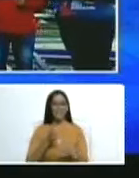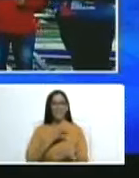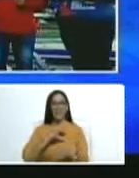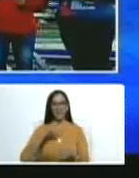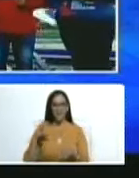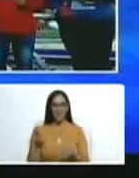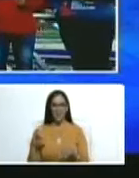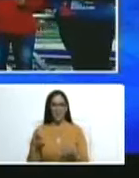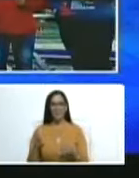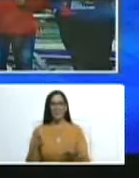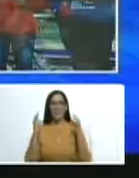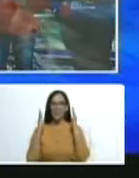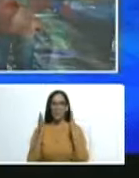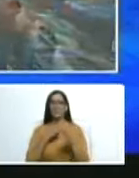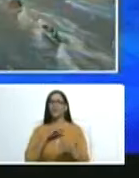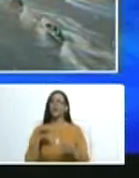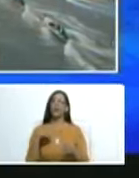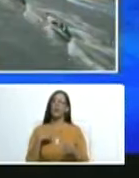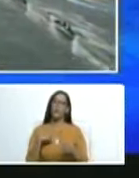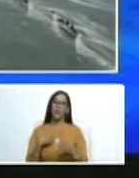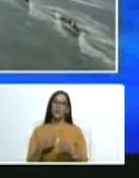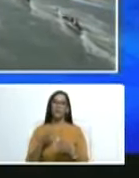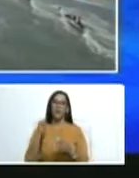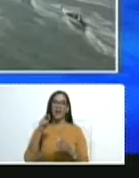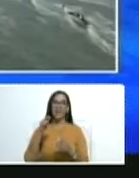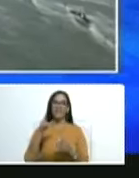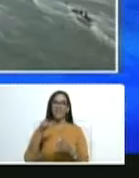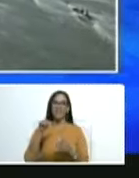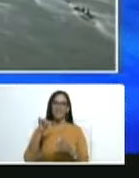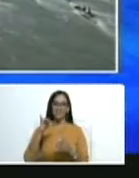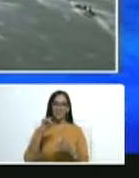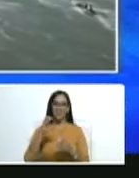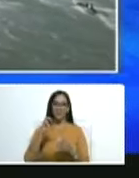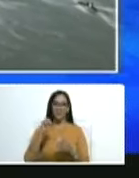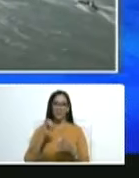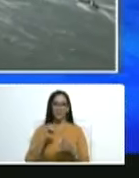que apuntan hacia nuestro Atlántico, nuestra fachada atlántica,